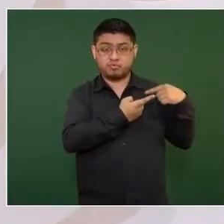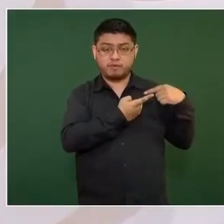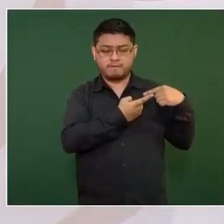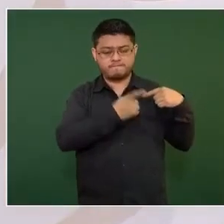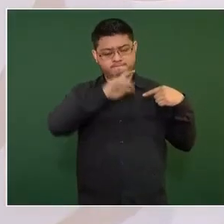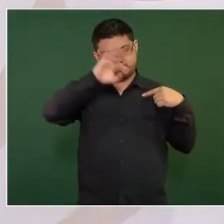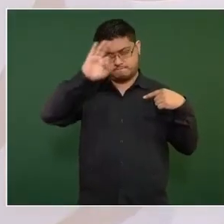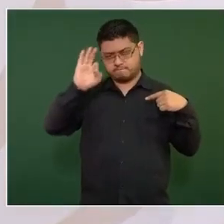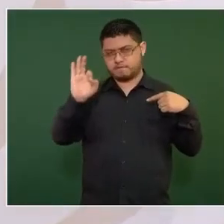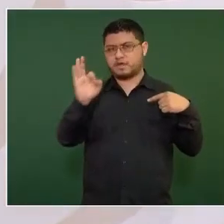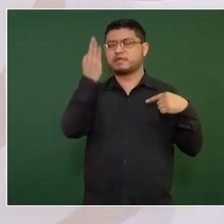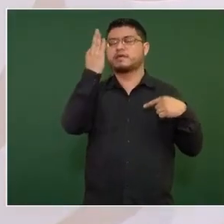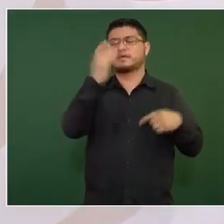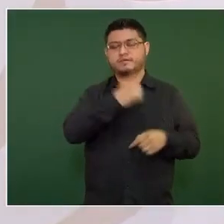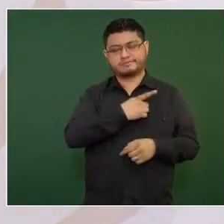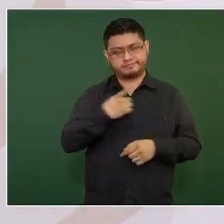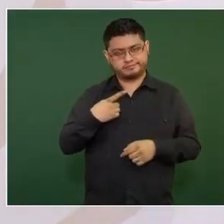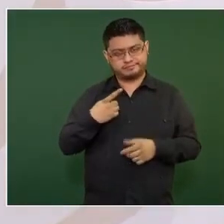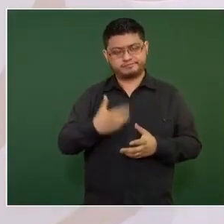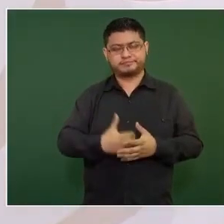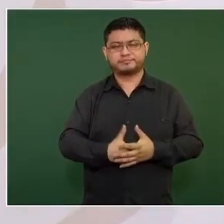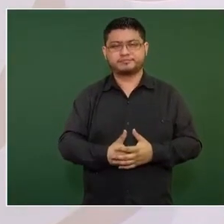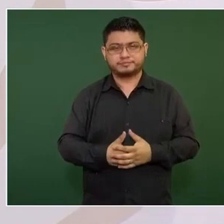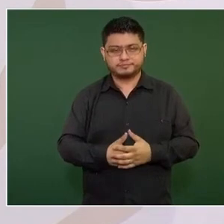salud. Y